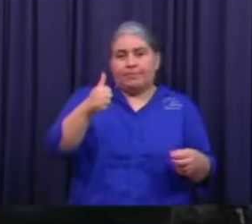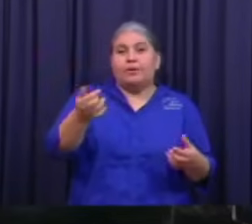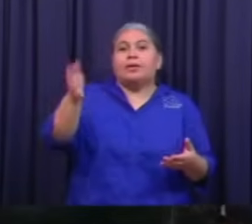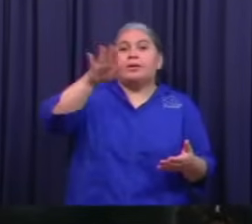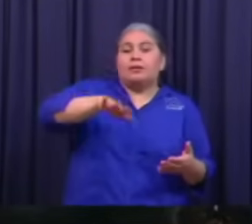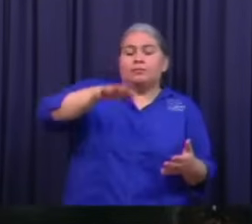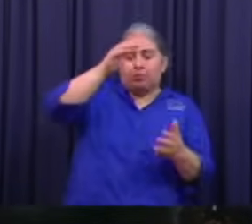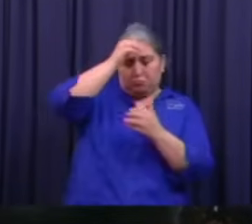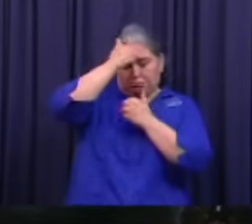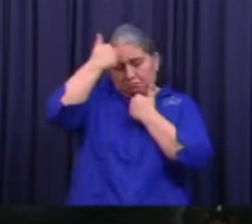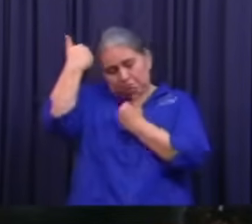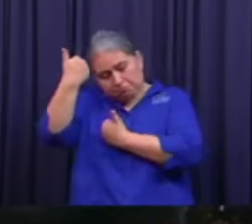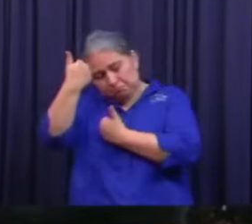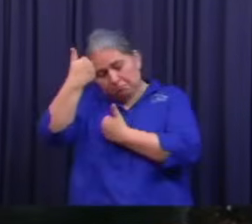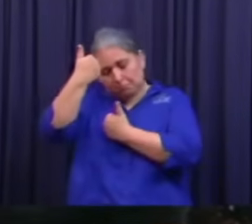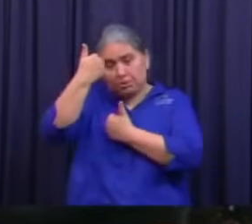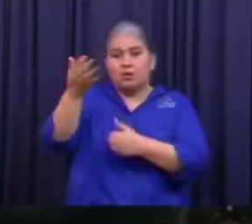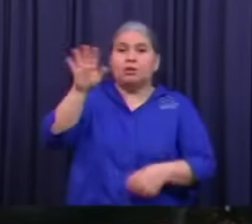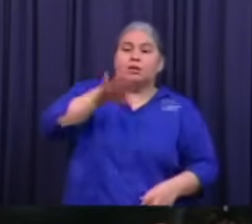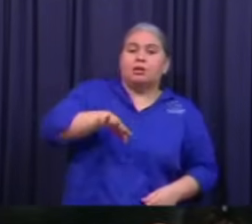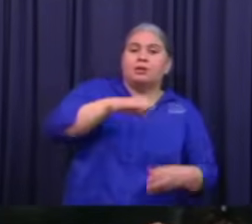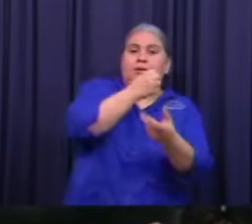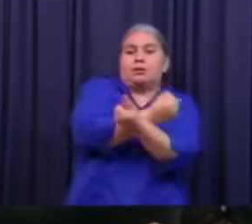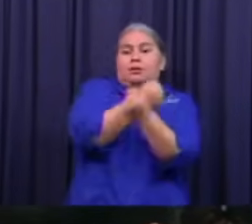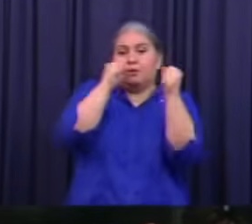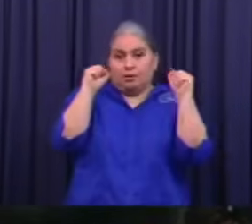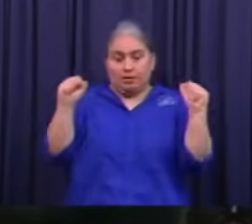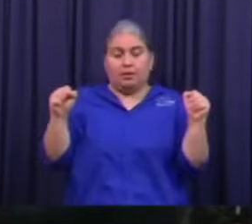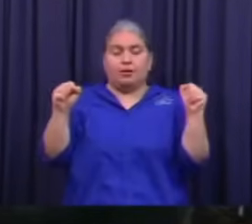y el arrepentimiento los condujo a la